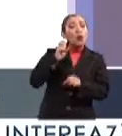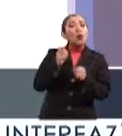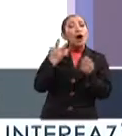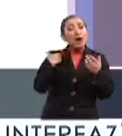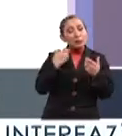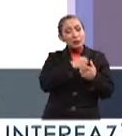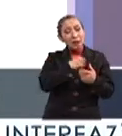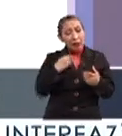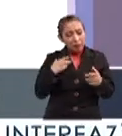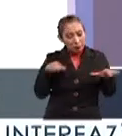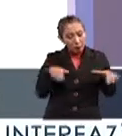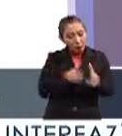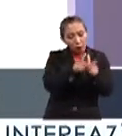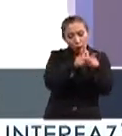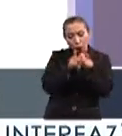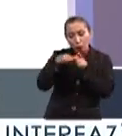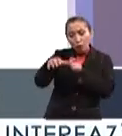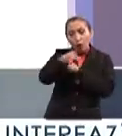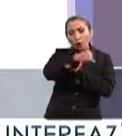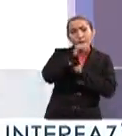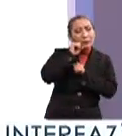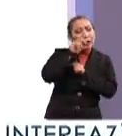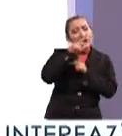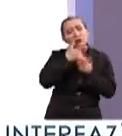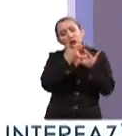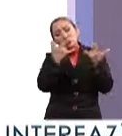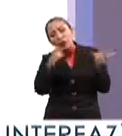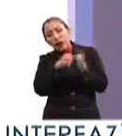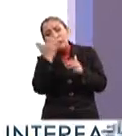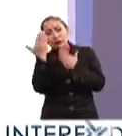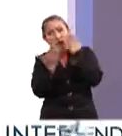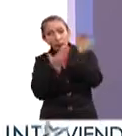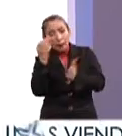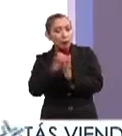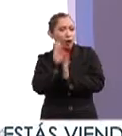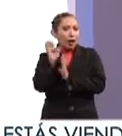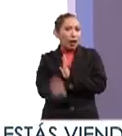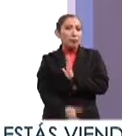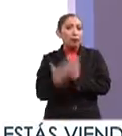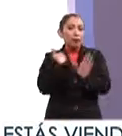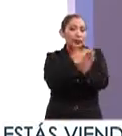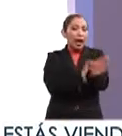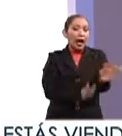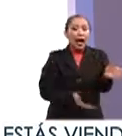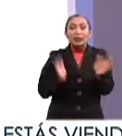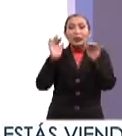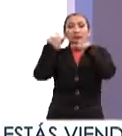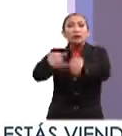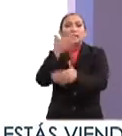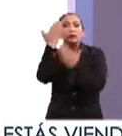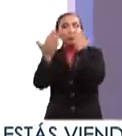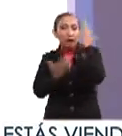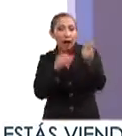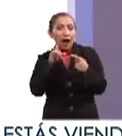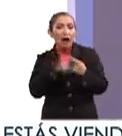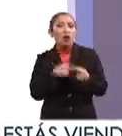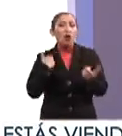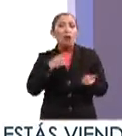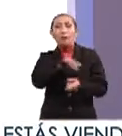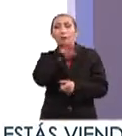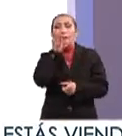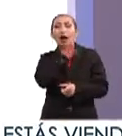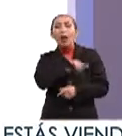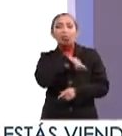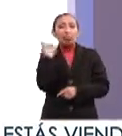pertenece, además de fenómenos asociados a las trayectorias escolares, como por ejemplo un ingreso tardío al sistema educativo, la